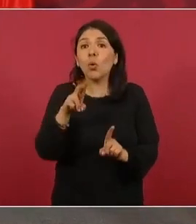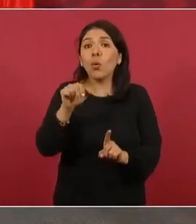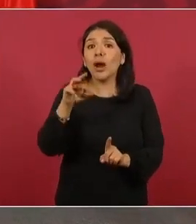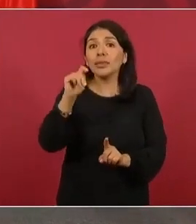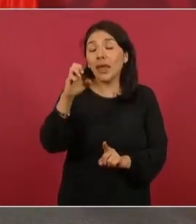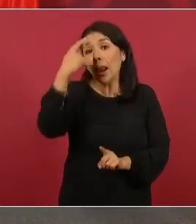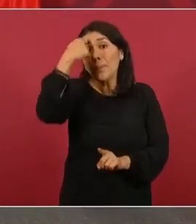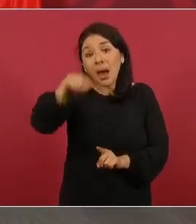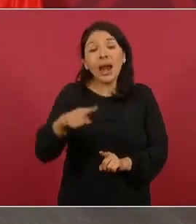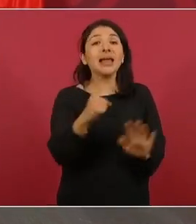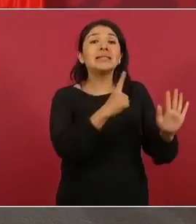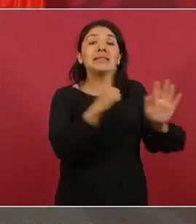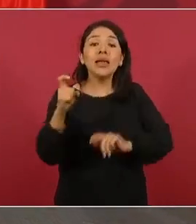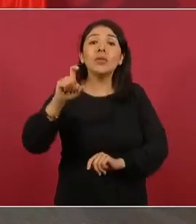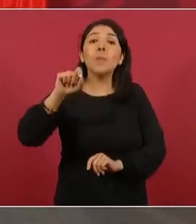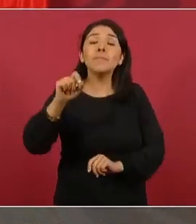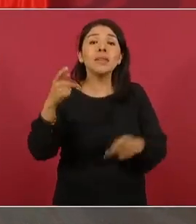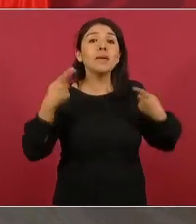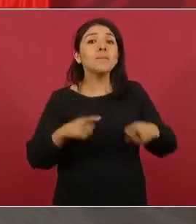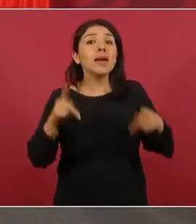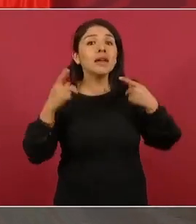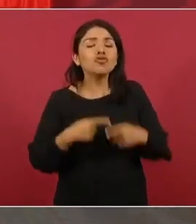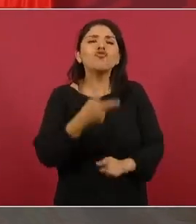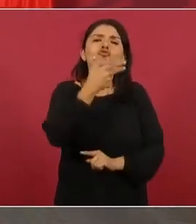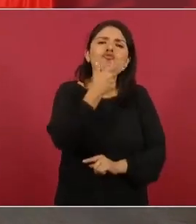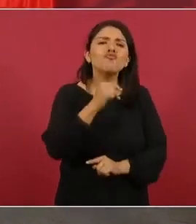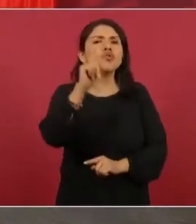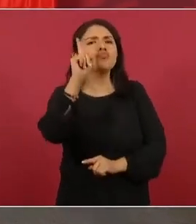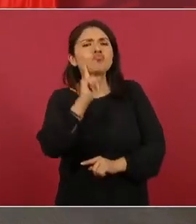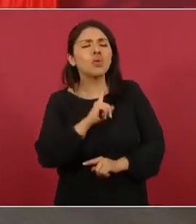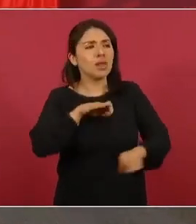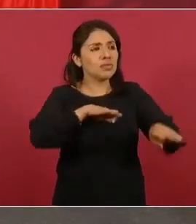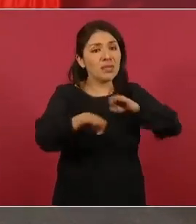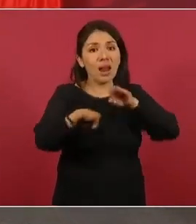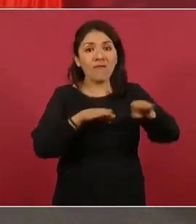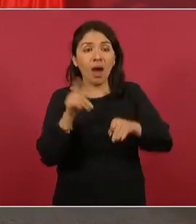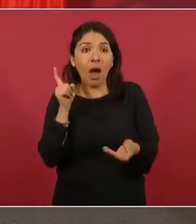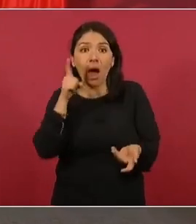para 120 elementos, mujeres y hombres.